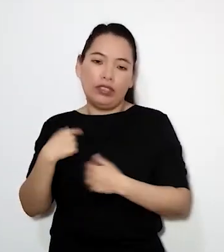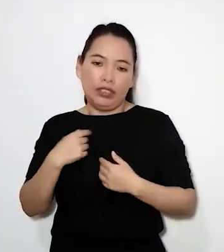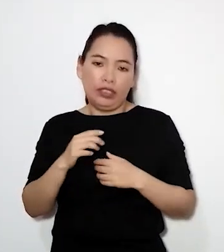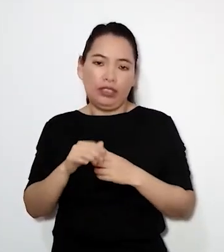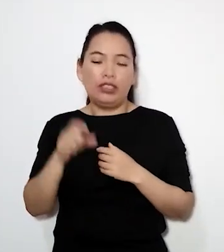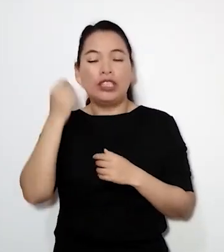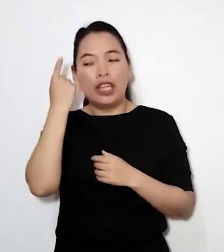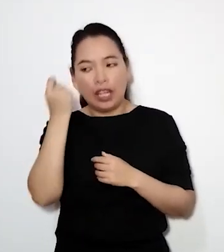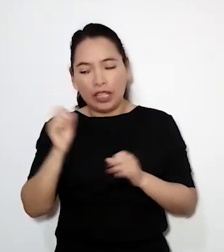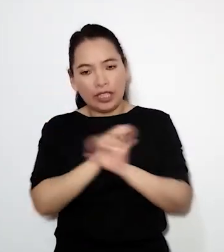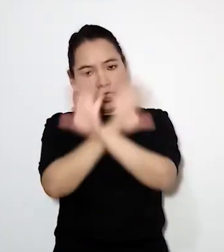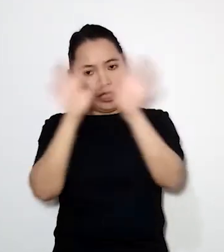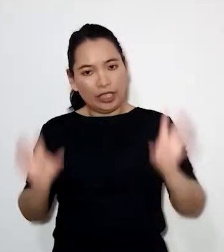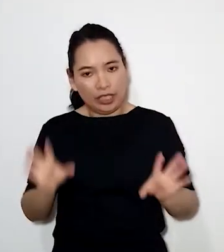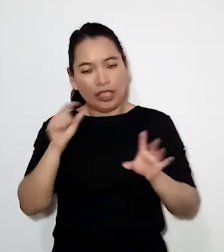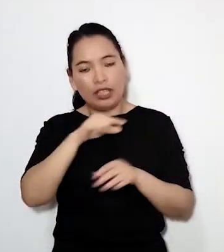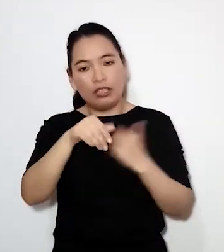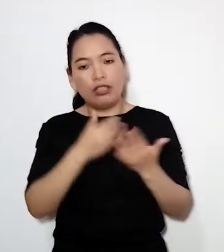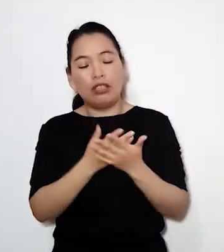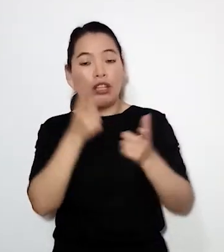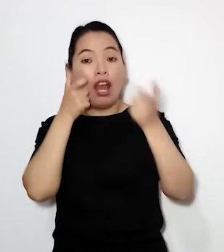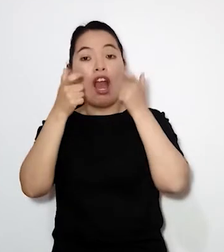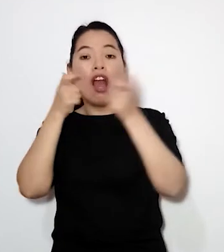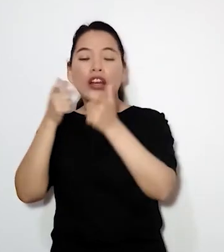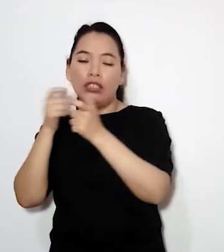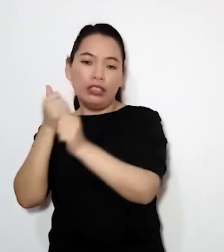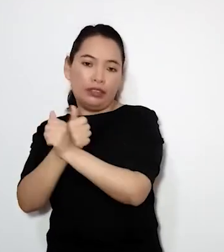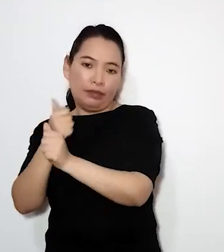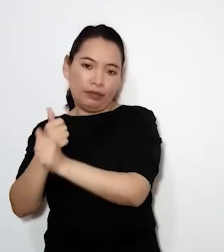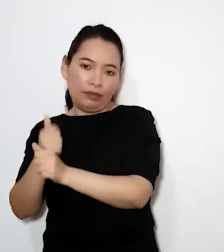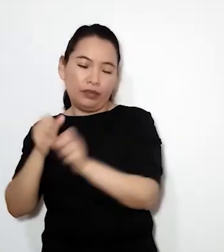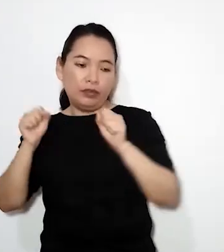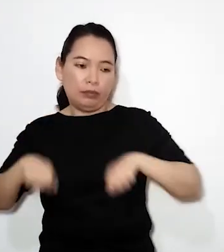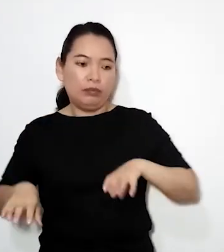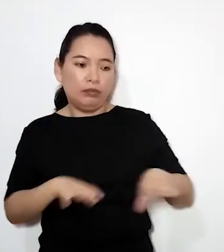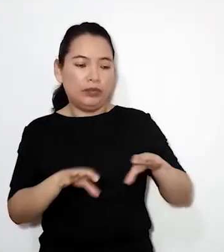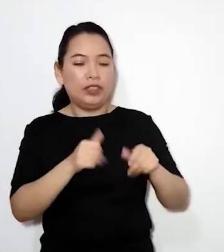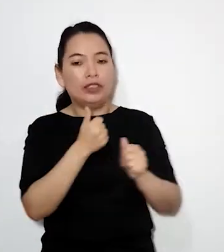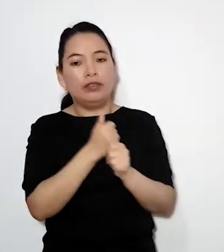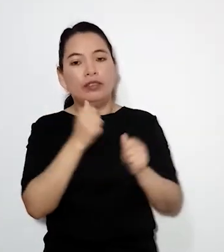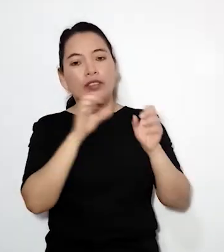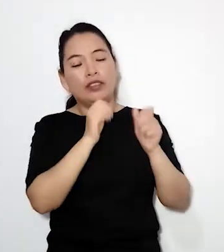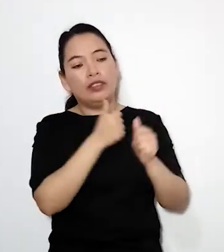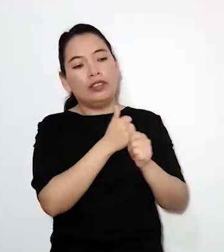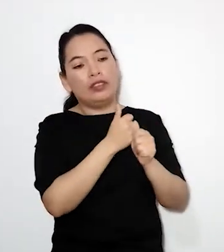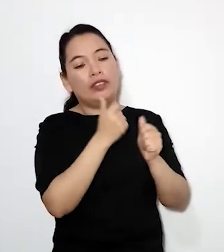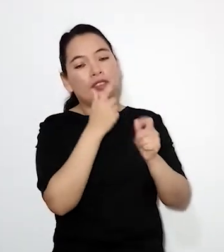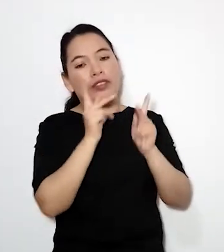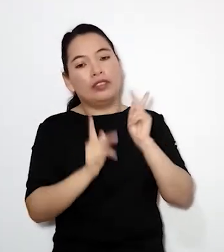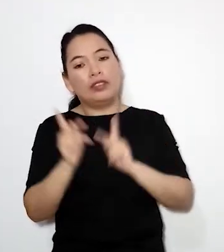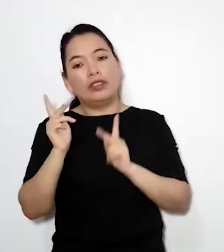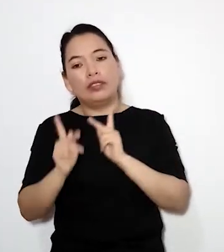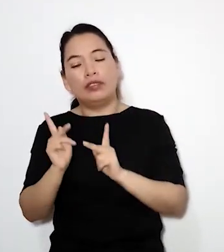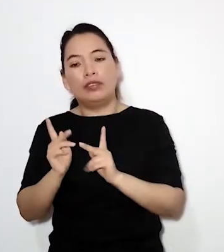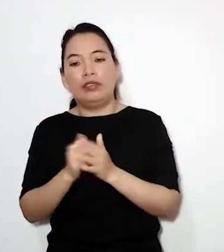controlar qué es lo que está pasando y revertir las situaciones de vulneración de derechos que se estén